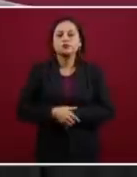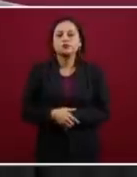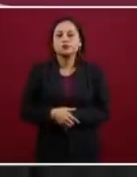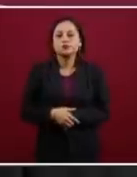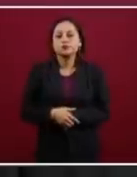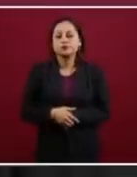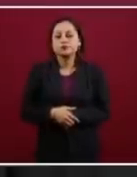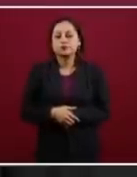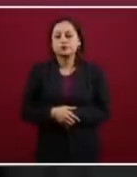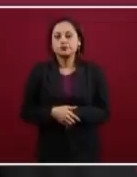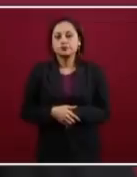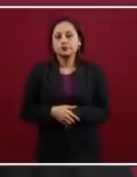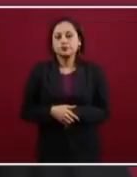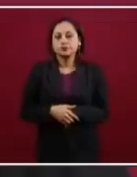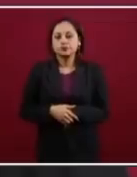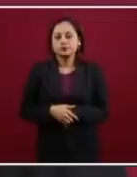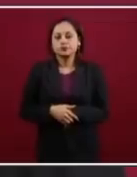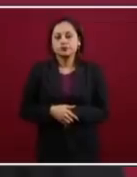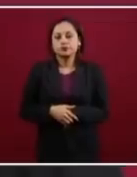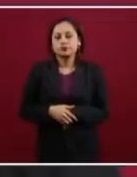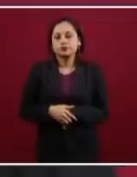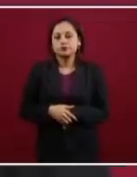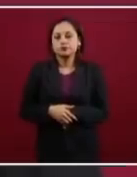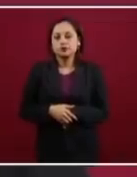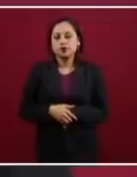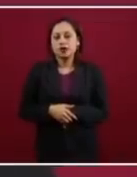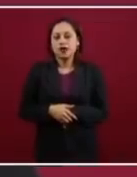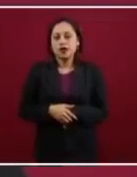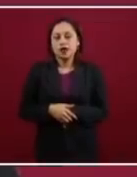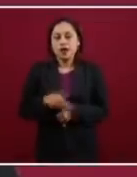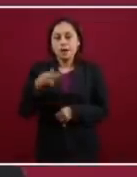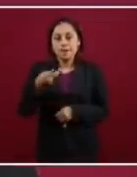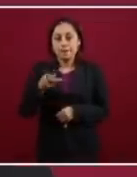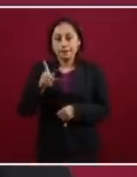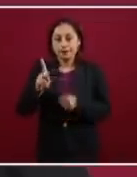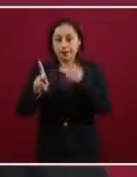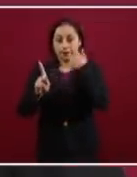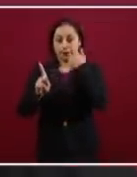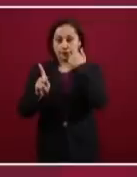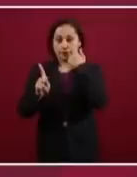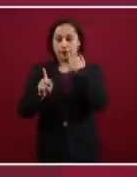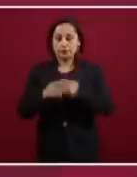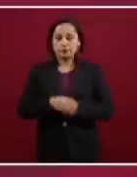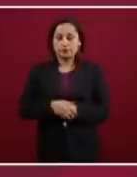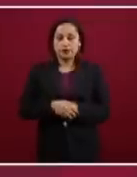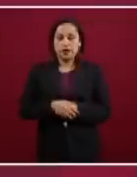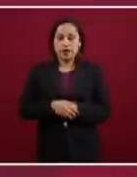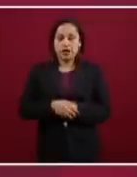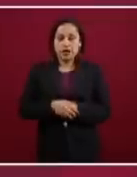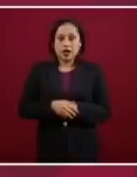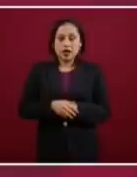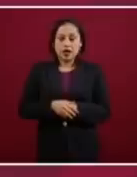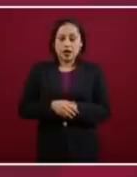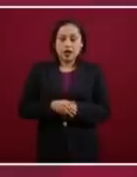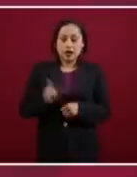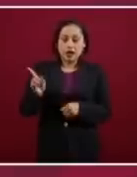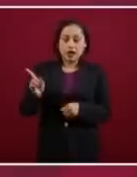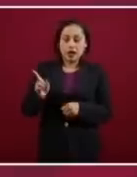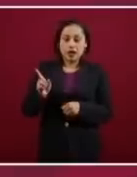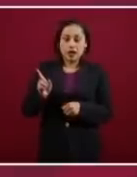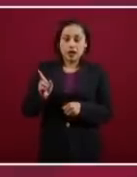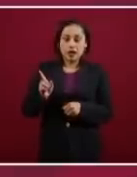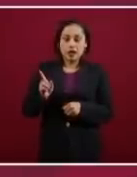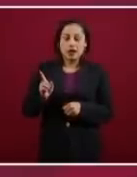pero si hay una relación entre